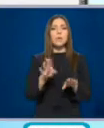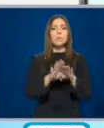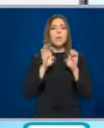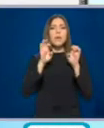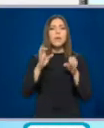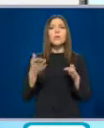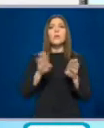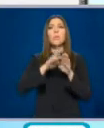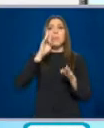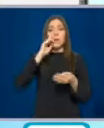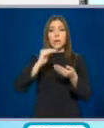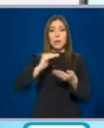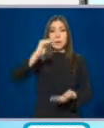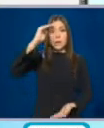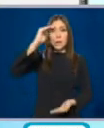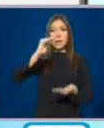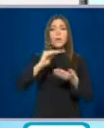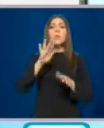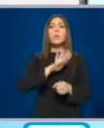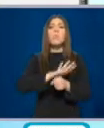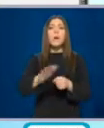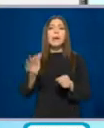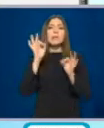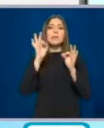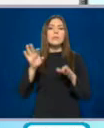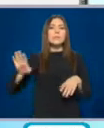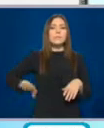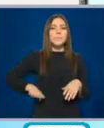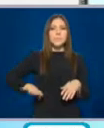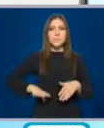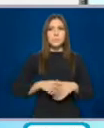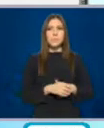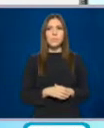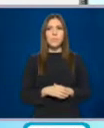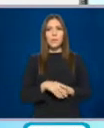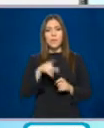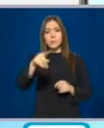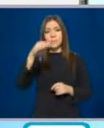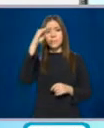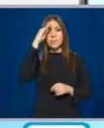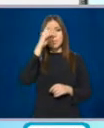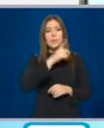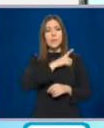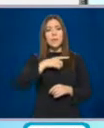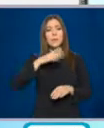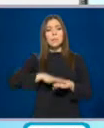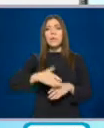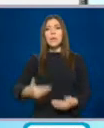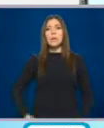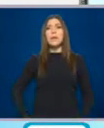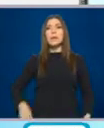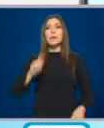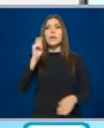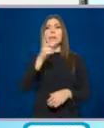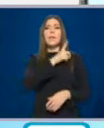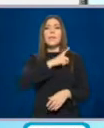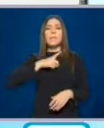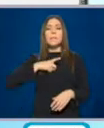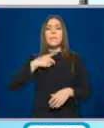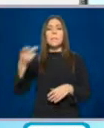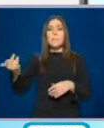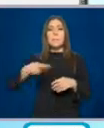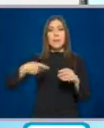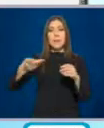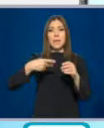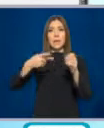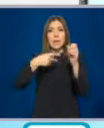que ver con el largo también esto? Sí, bueno, los largos que se consideran como lo más corto que tendríamos que utilizar es a la mitad del muslo.